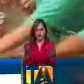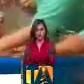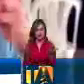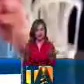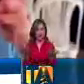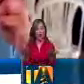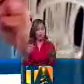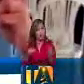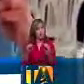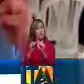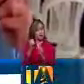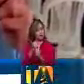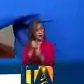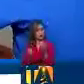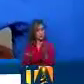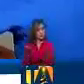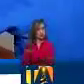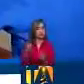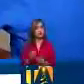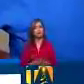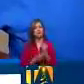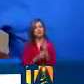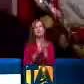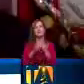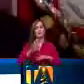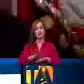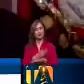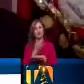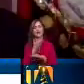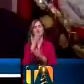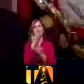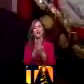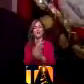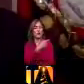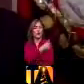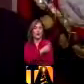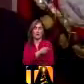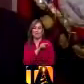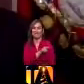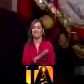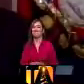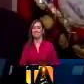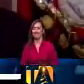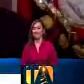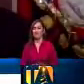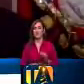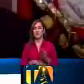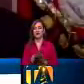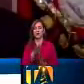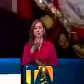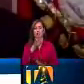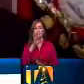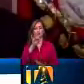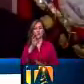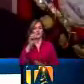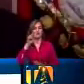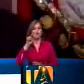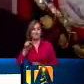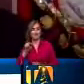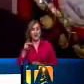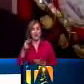recuperación del empleo. El ministro pone como eje fundamental la vacunación. A tal punto que se han generado más de 280.000